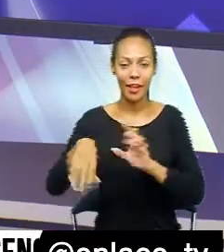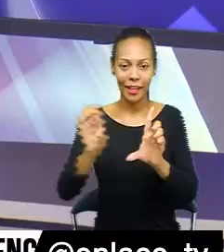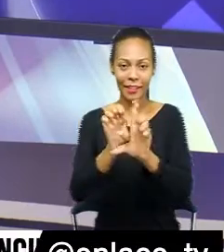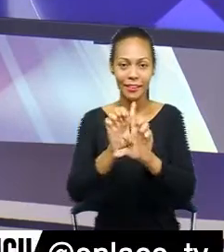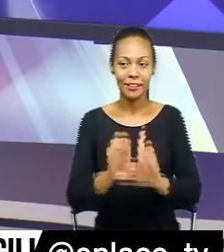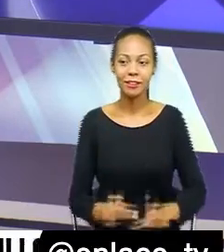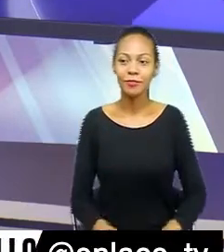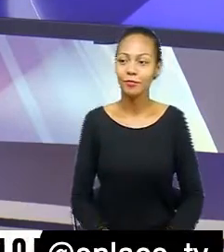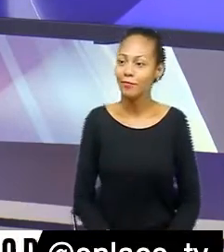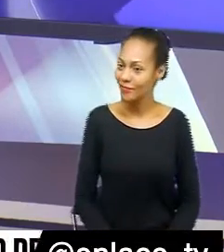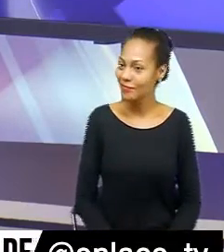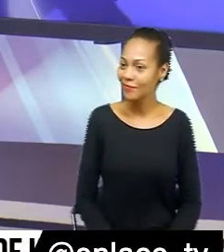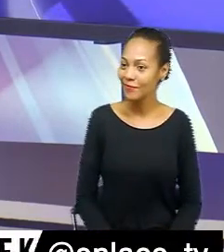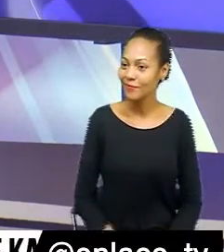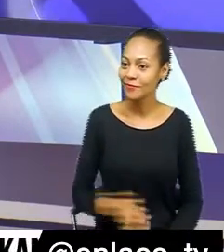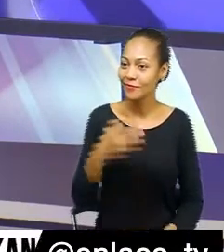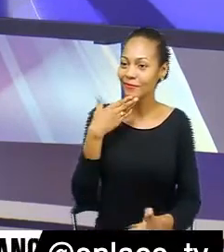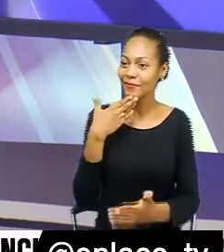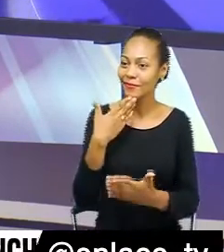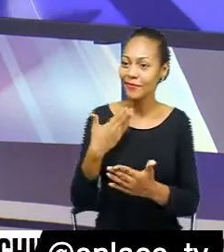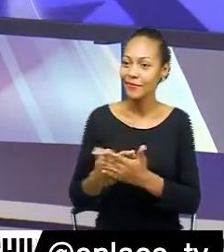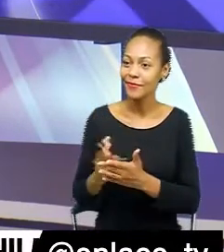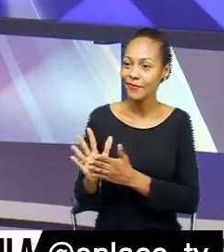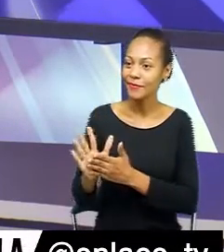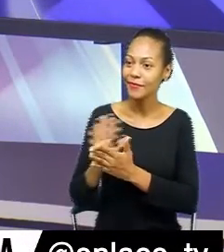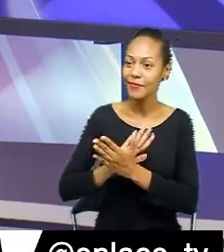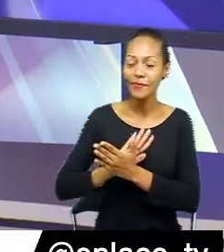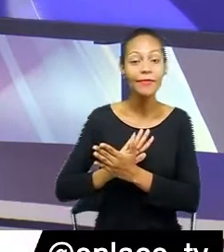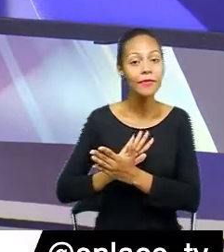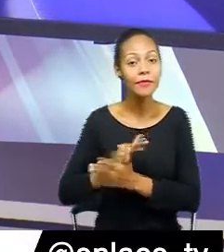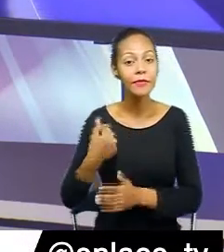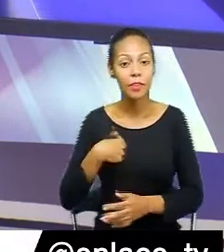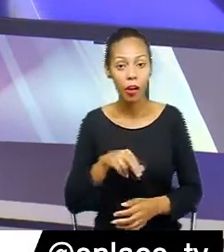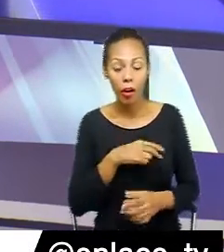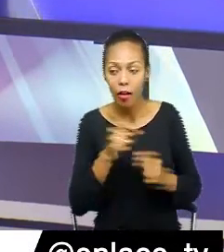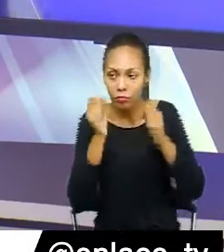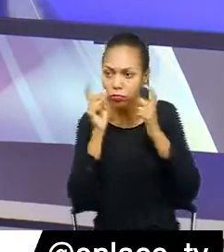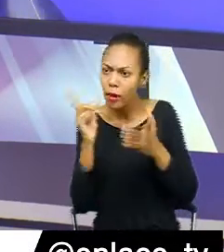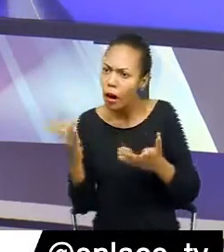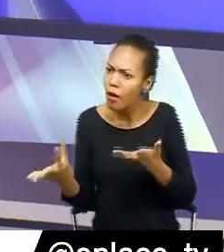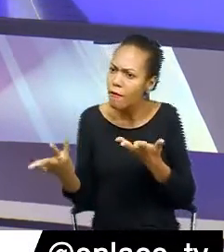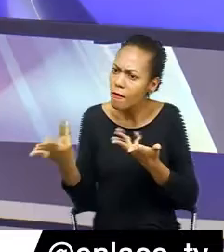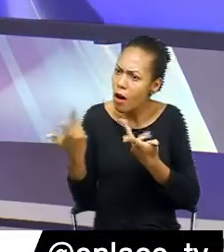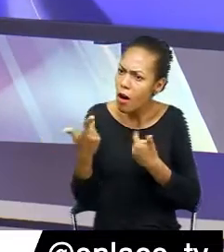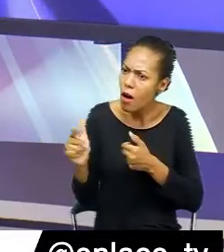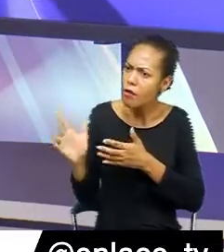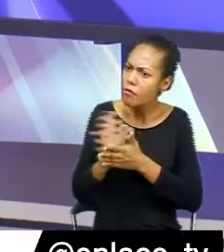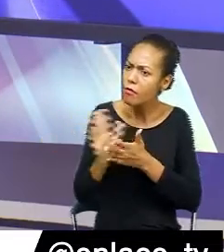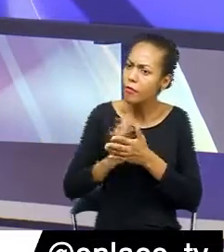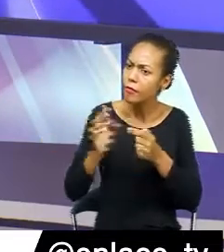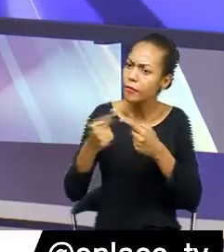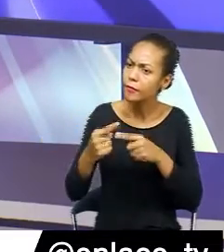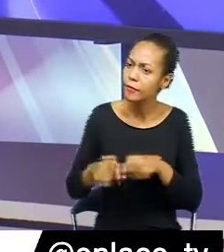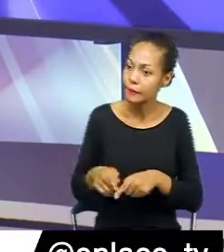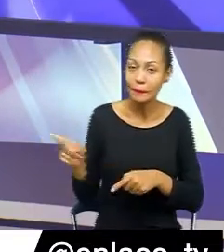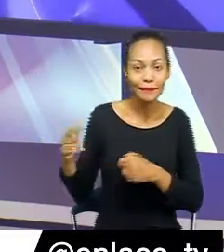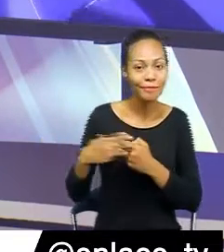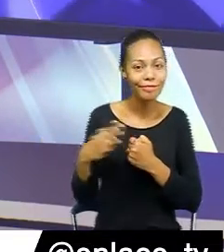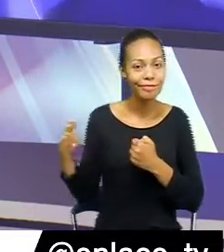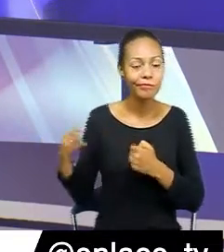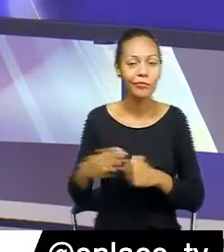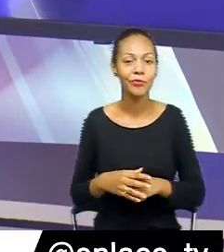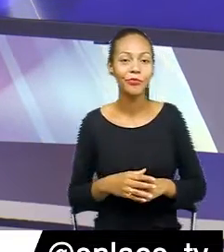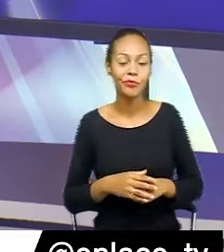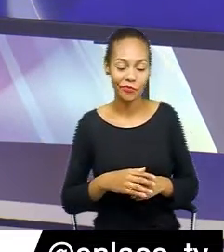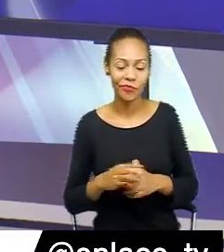Gracias, Pocho, por su información y por supuesto estaremos muy atentos a los otros informes que nos van a mandar ustedes desde Barranquilla. Y Alianza